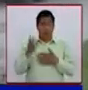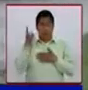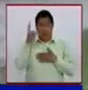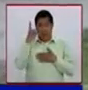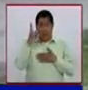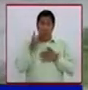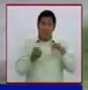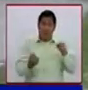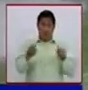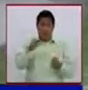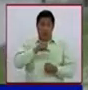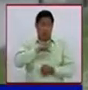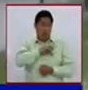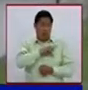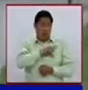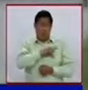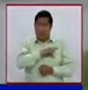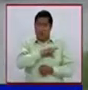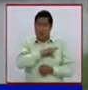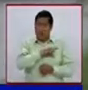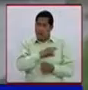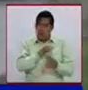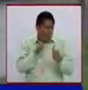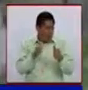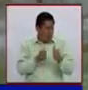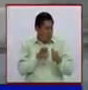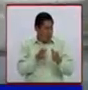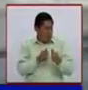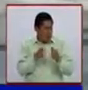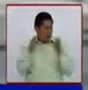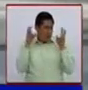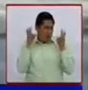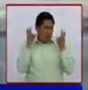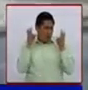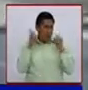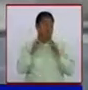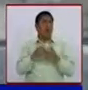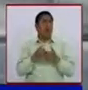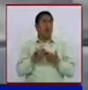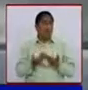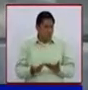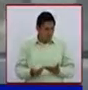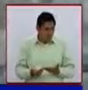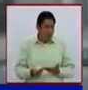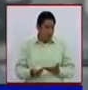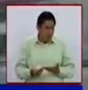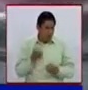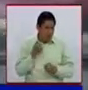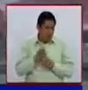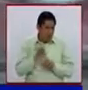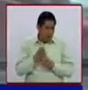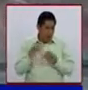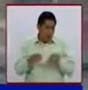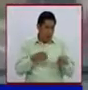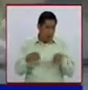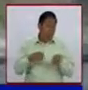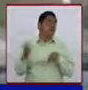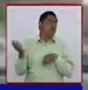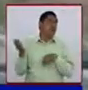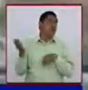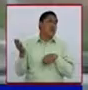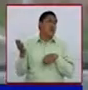Identificamos también una patrulla. Realizaremos por algunos minutos el seguimiento para ver cuál es el trabajo que